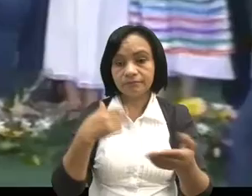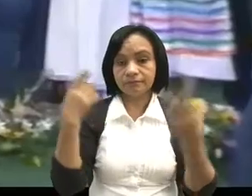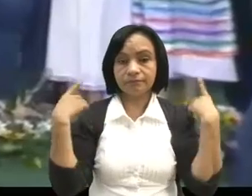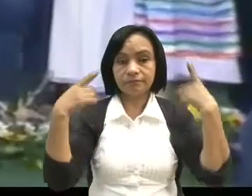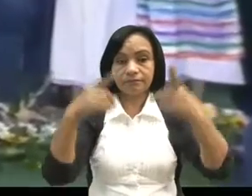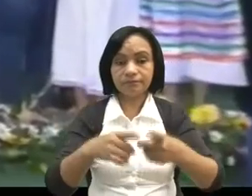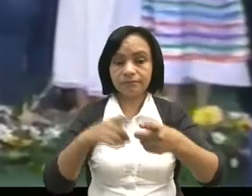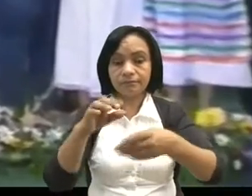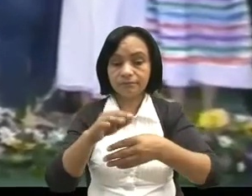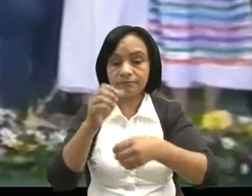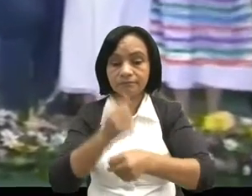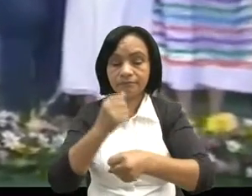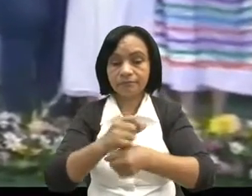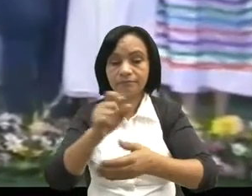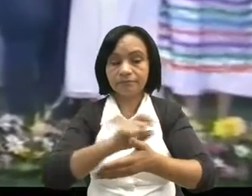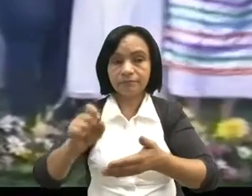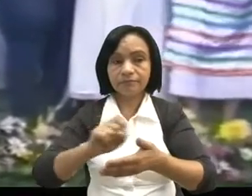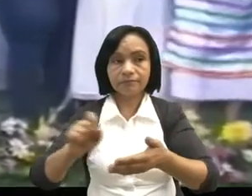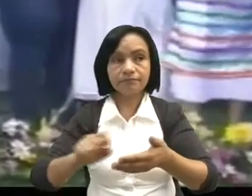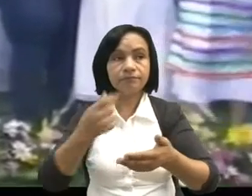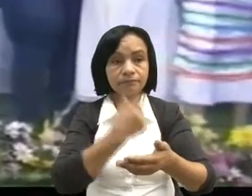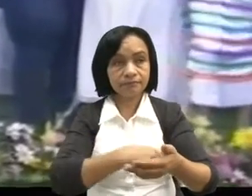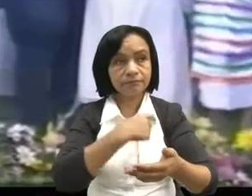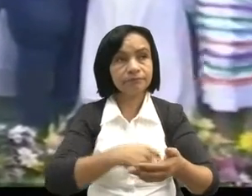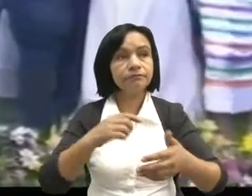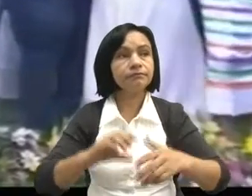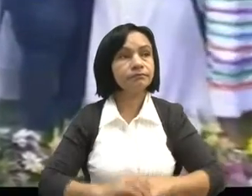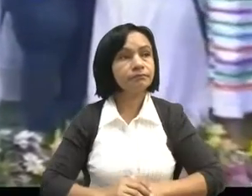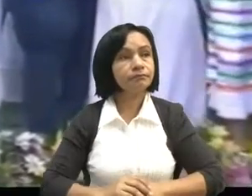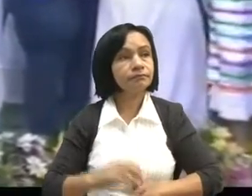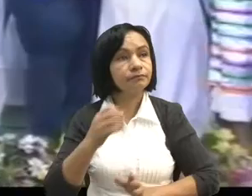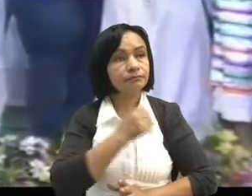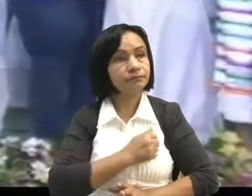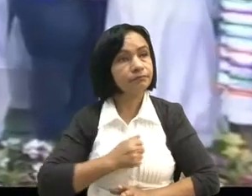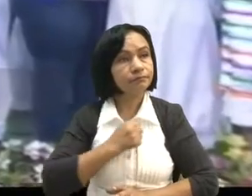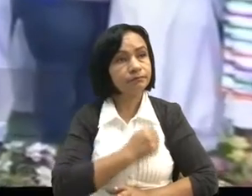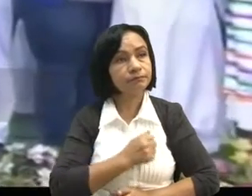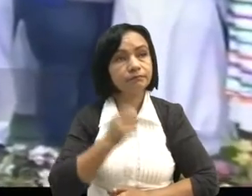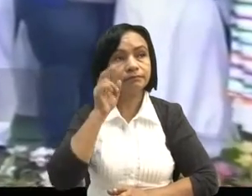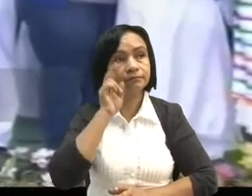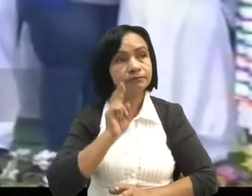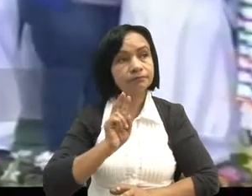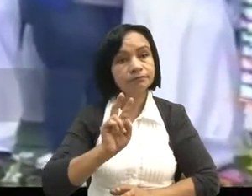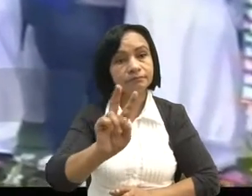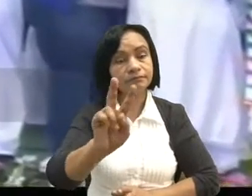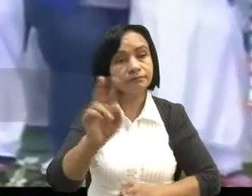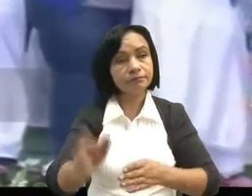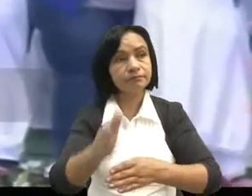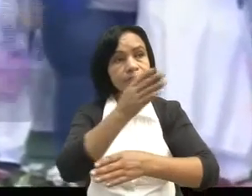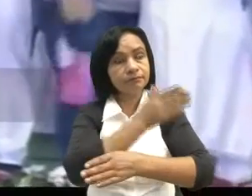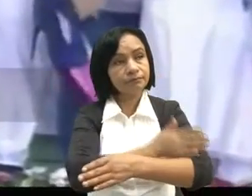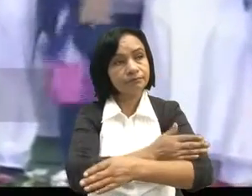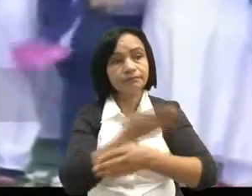y dirección donde se dé la escuela. Discúlpeme, compañero. Dale, ahí estamos viendo imágenes de esto que